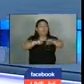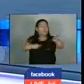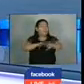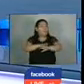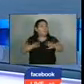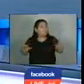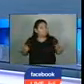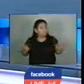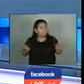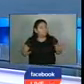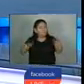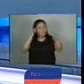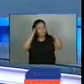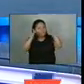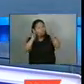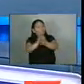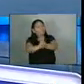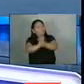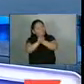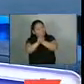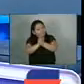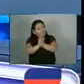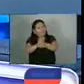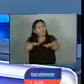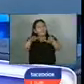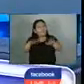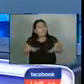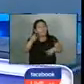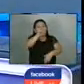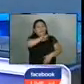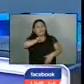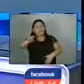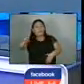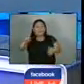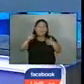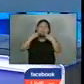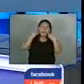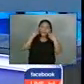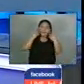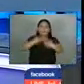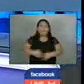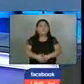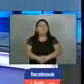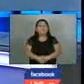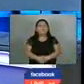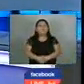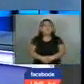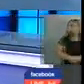nuestra parte. Muchísimas gracias por habernos acompañado. Feliz semana. Hasta la próxima.